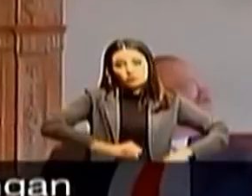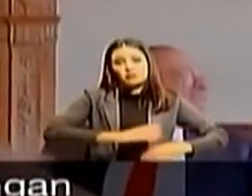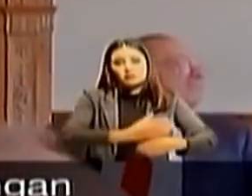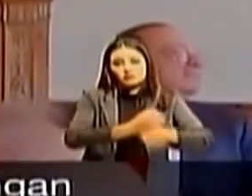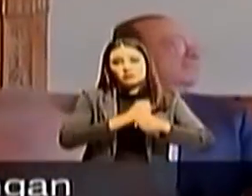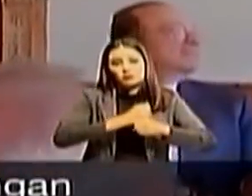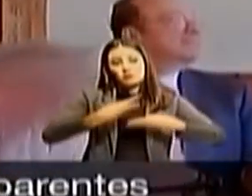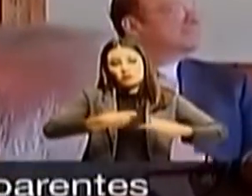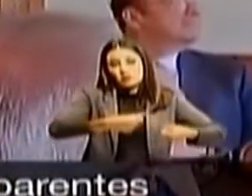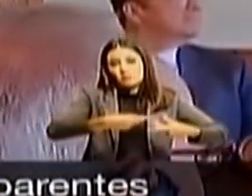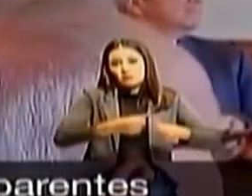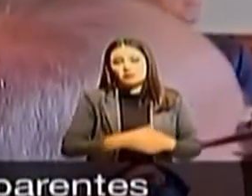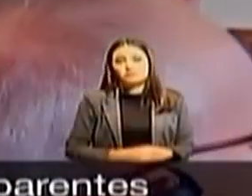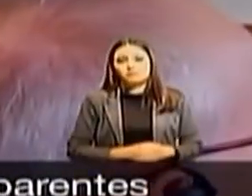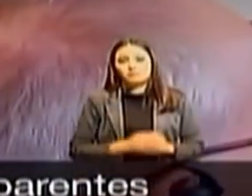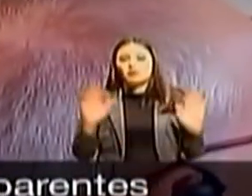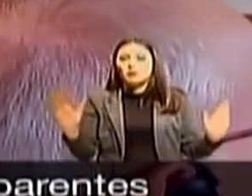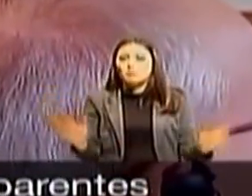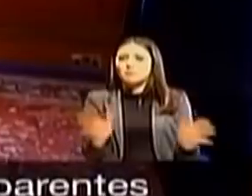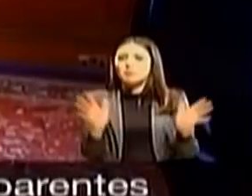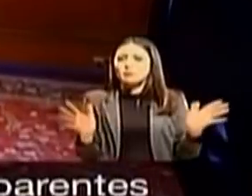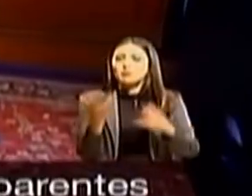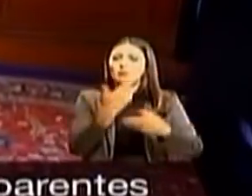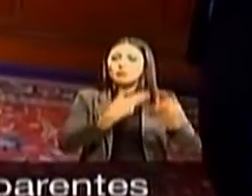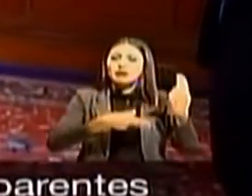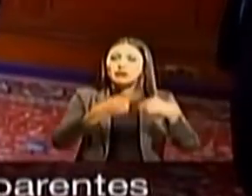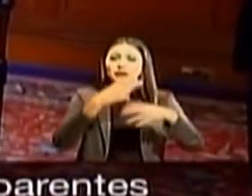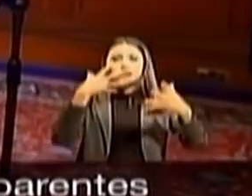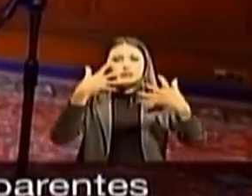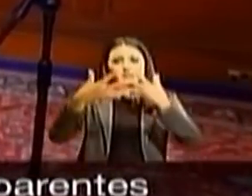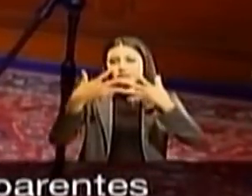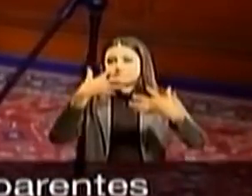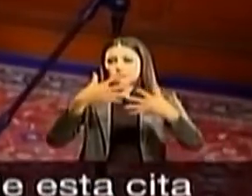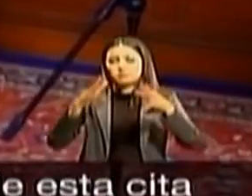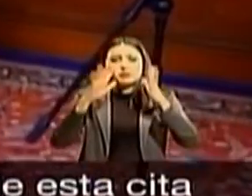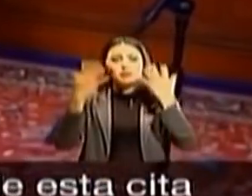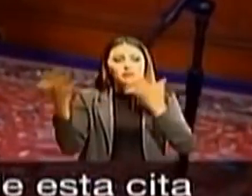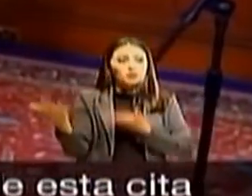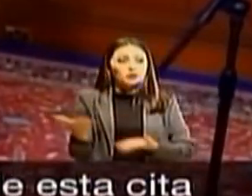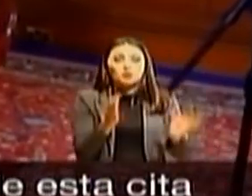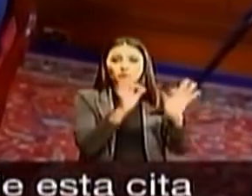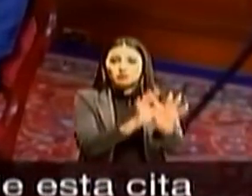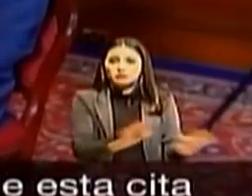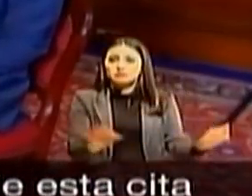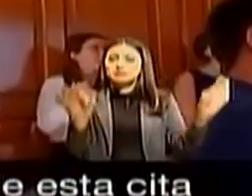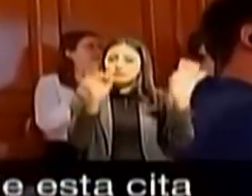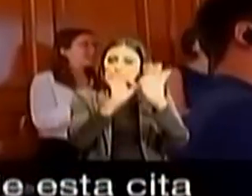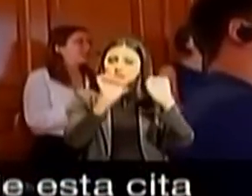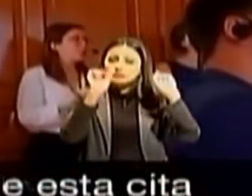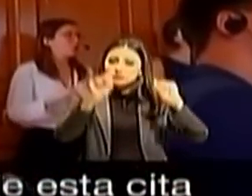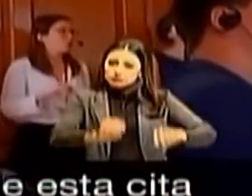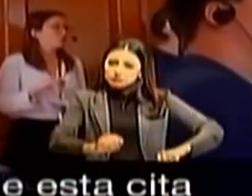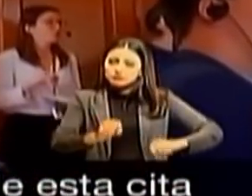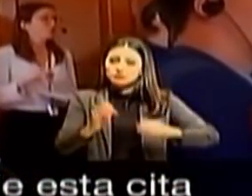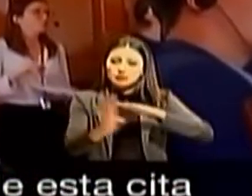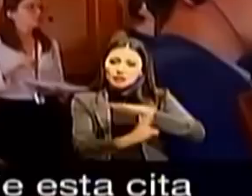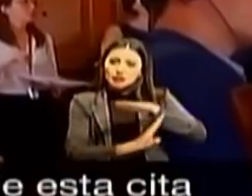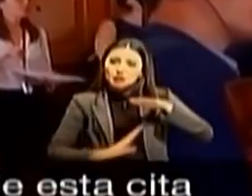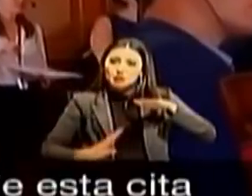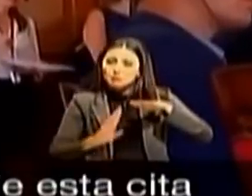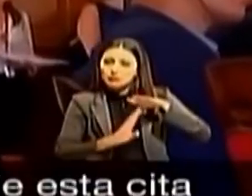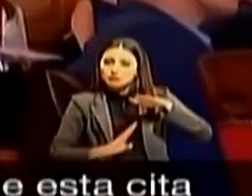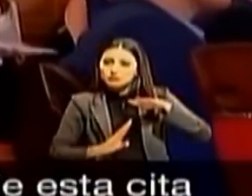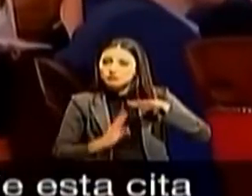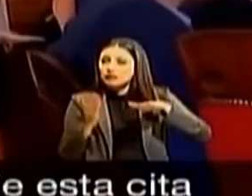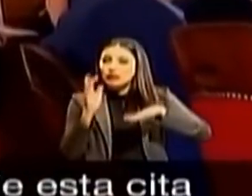en sus inversiones. Promover negociaciones transparentes salvaguardando el interés del Estado ecuatoriano fue la base de esta cita, con la